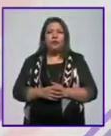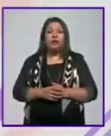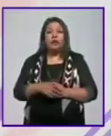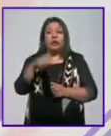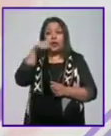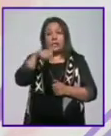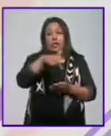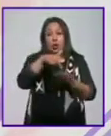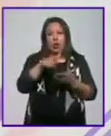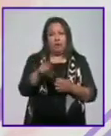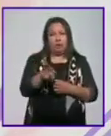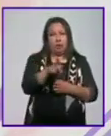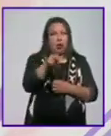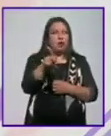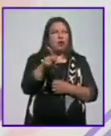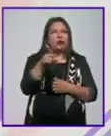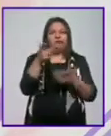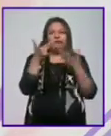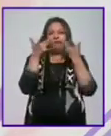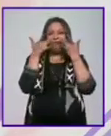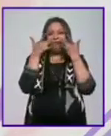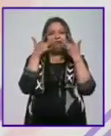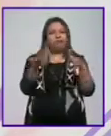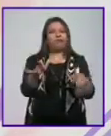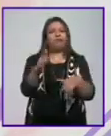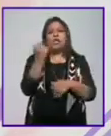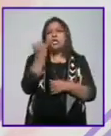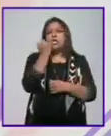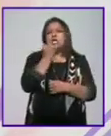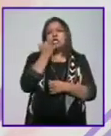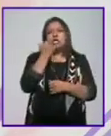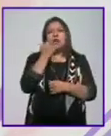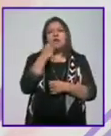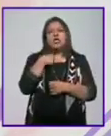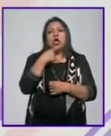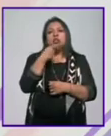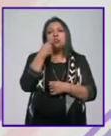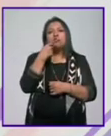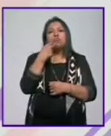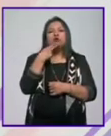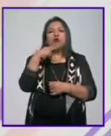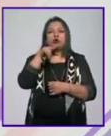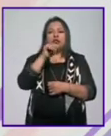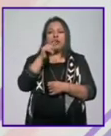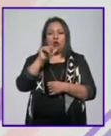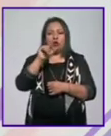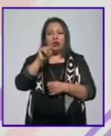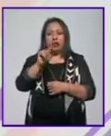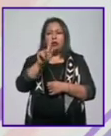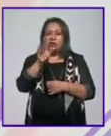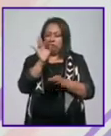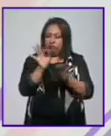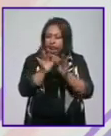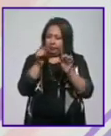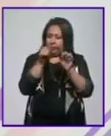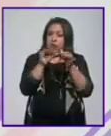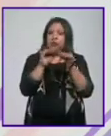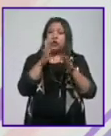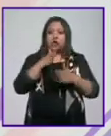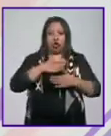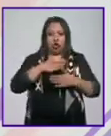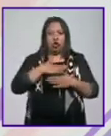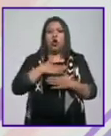Aquí en el pueblo se renunció al habla náhuatl y lo quiero poner puntualmente porque